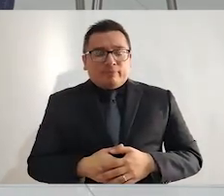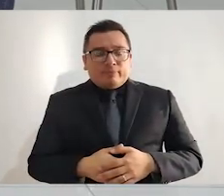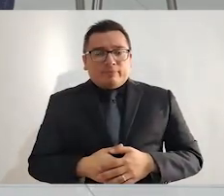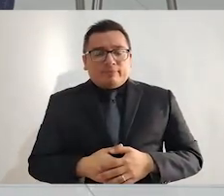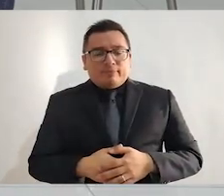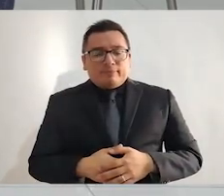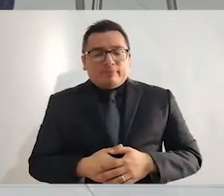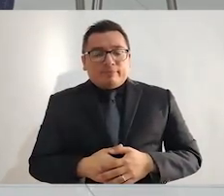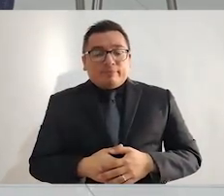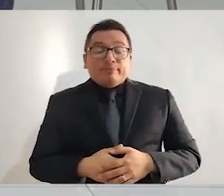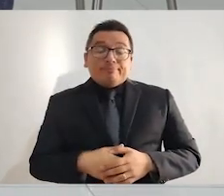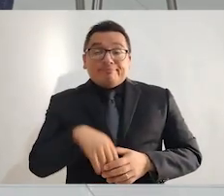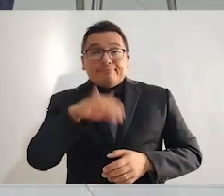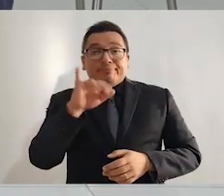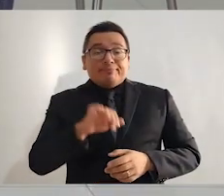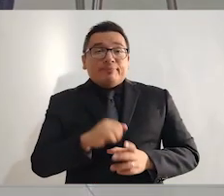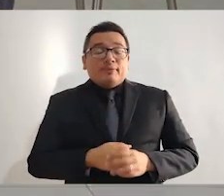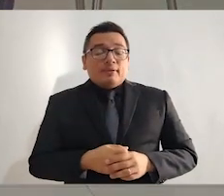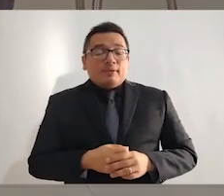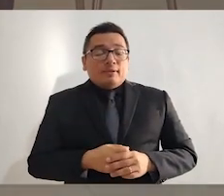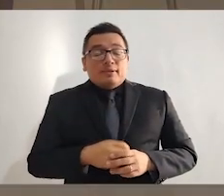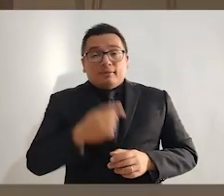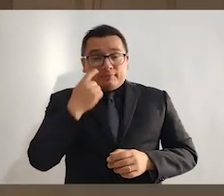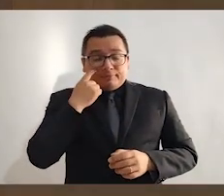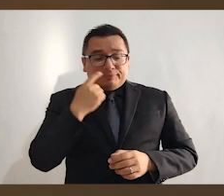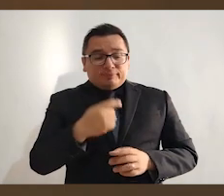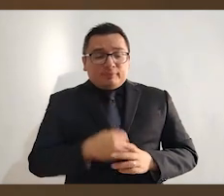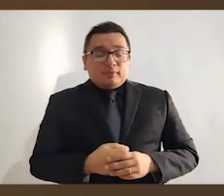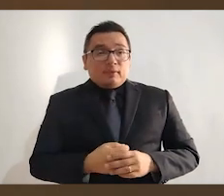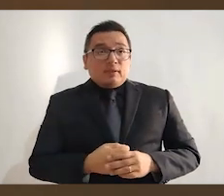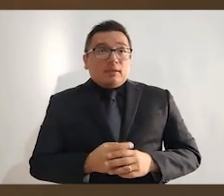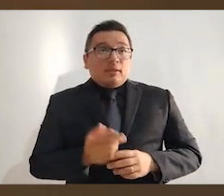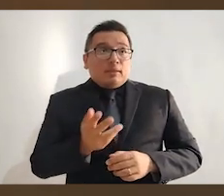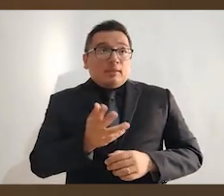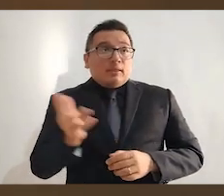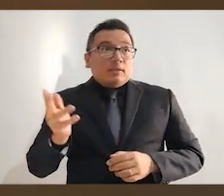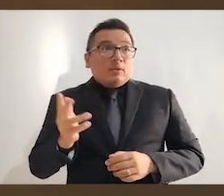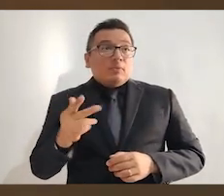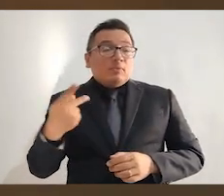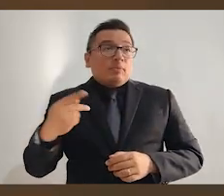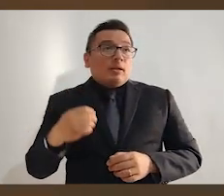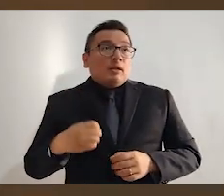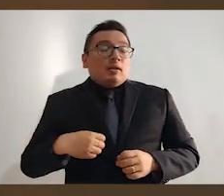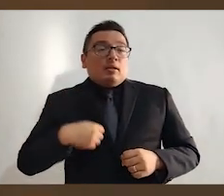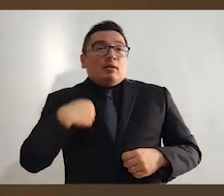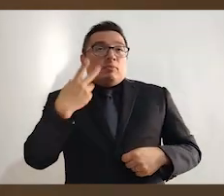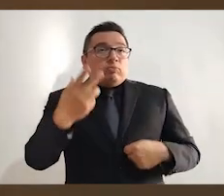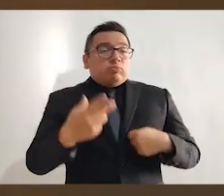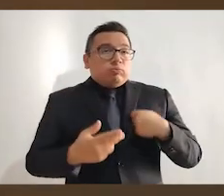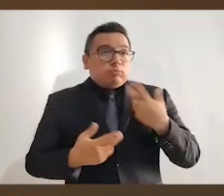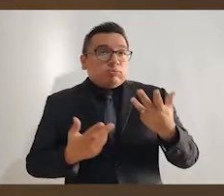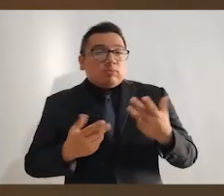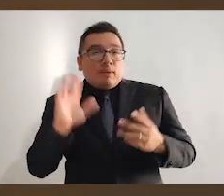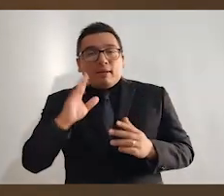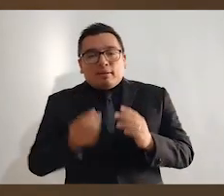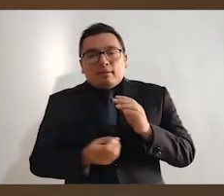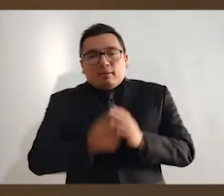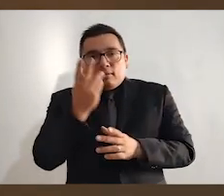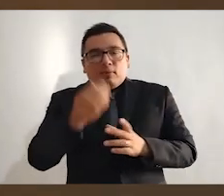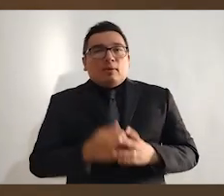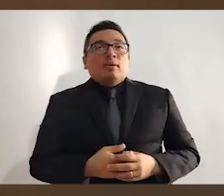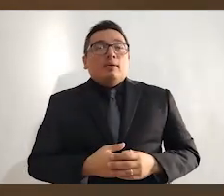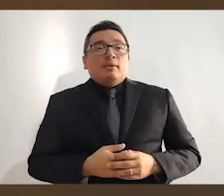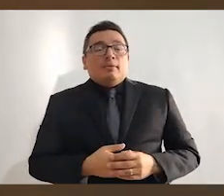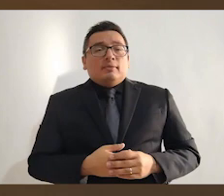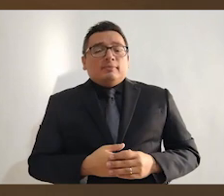aspecto. Pues sí, el hablar para ellos experiencias nuevas,